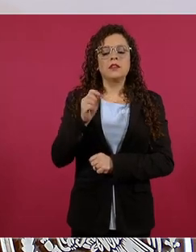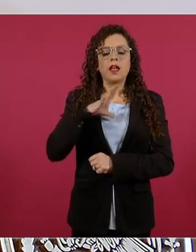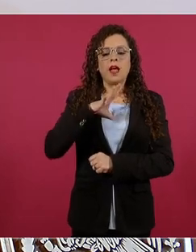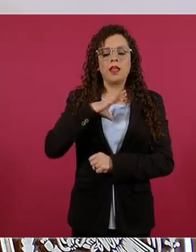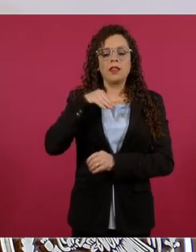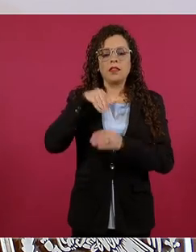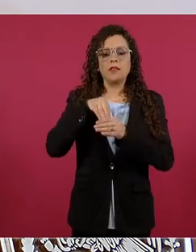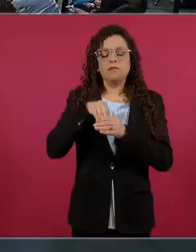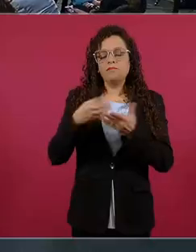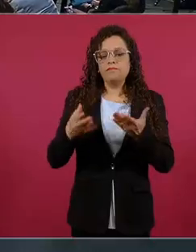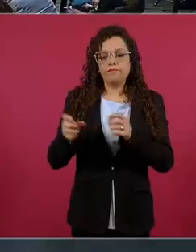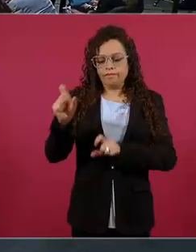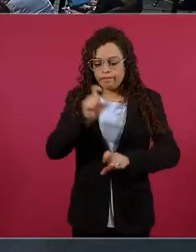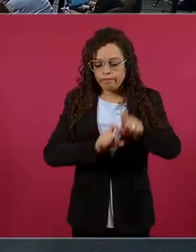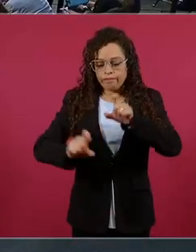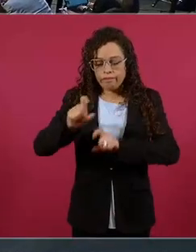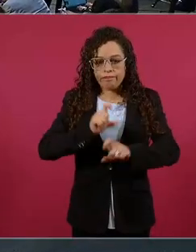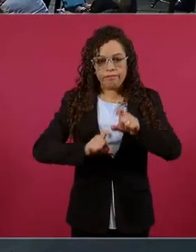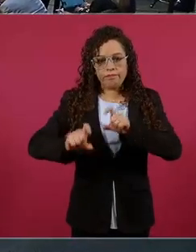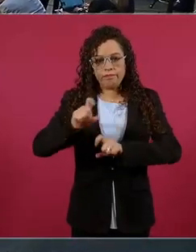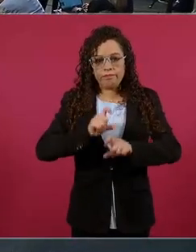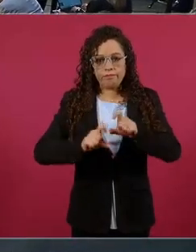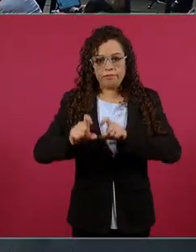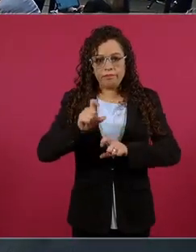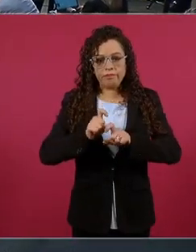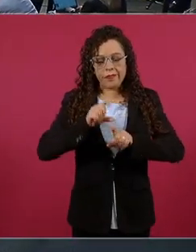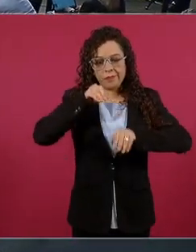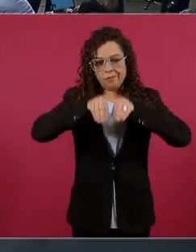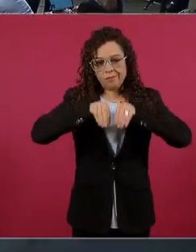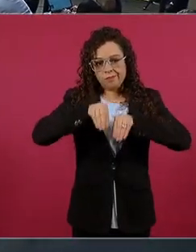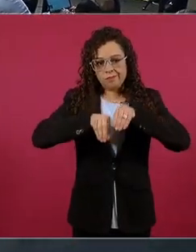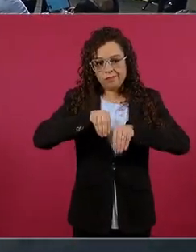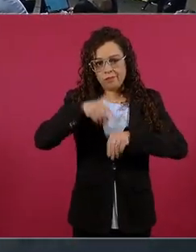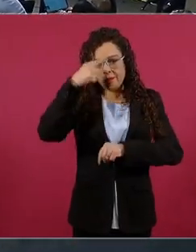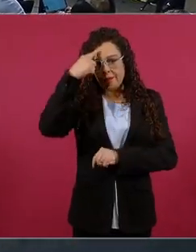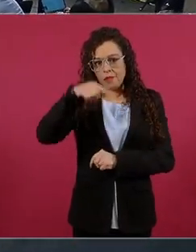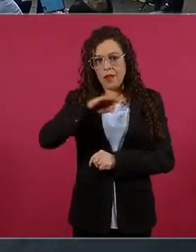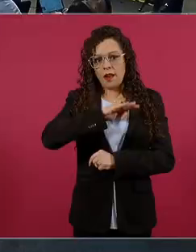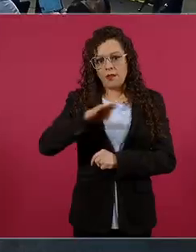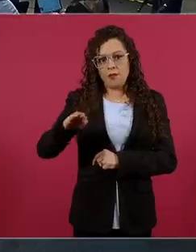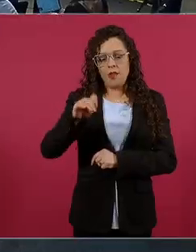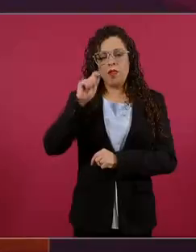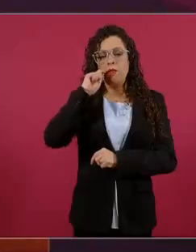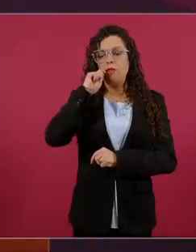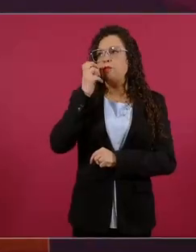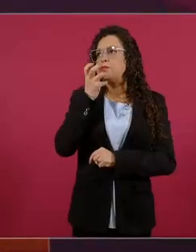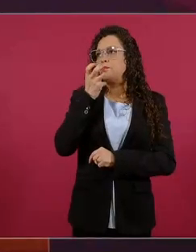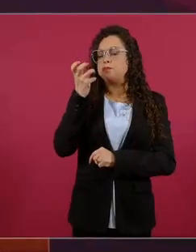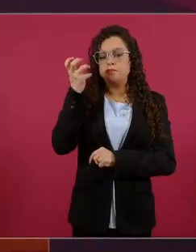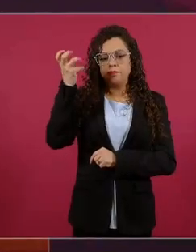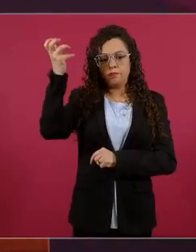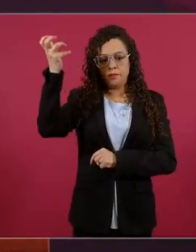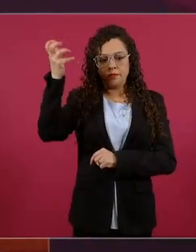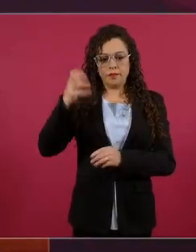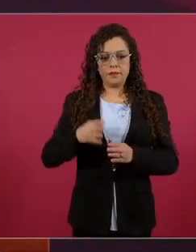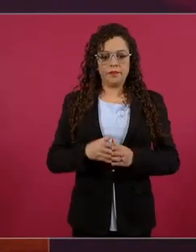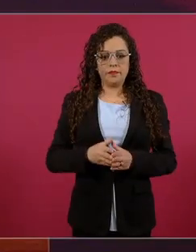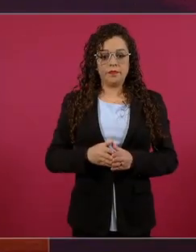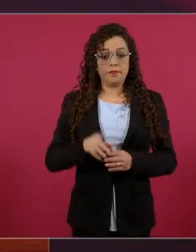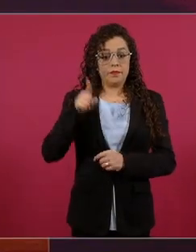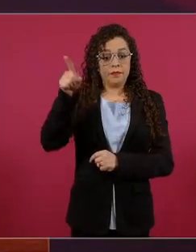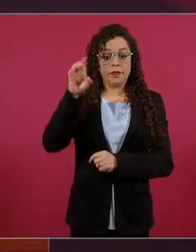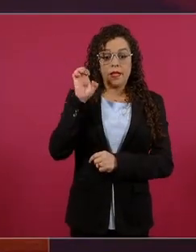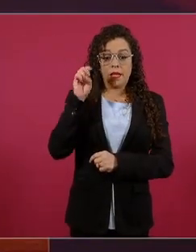en farmacias donde, por ejemplo, en Ensenada, si conocen Ensenada, ¿no?, hay alrededor